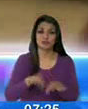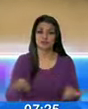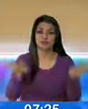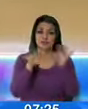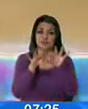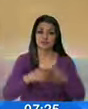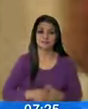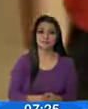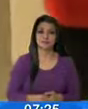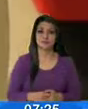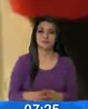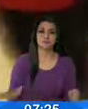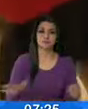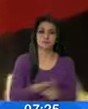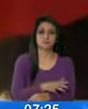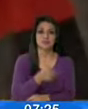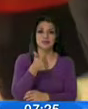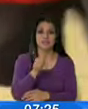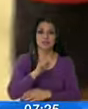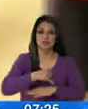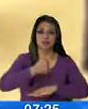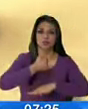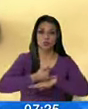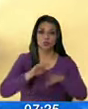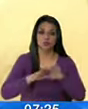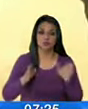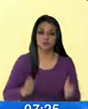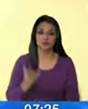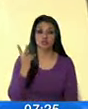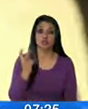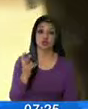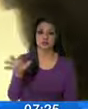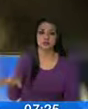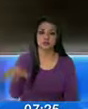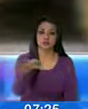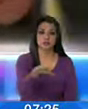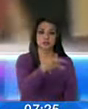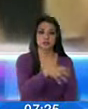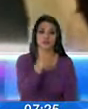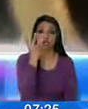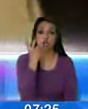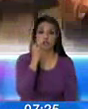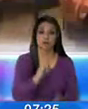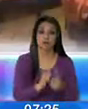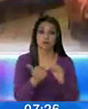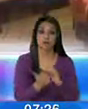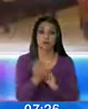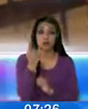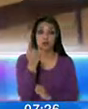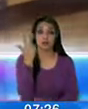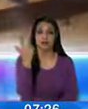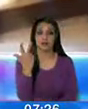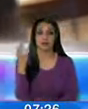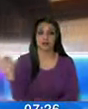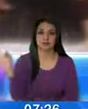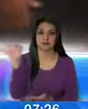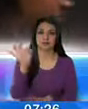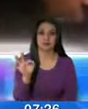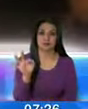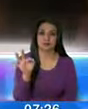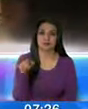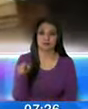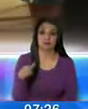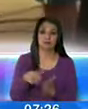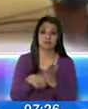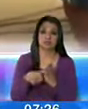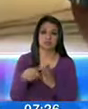Se instalaron un total de 10 juntas en 12 pabellones. Cada una de ellas está integrada por 3 delegados. Una por el